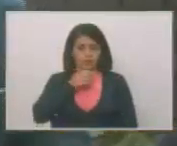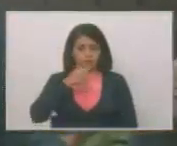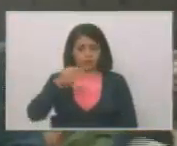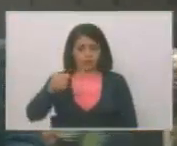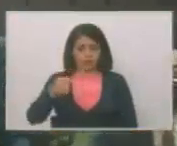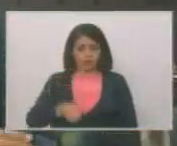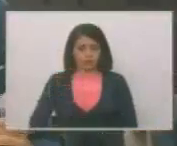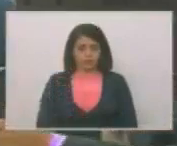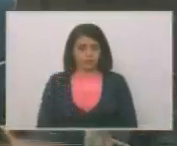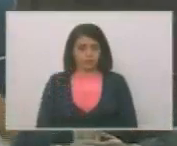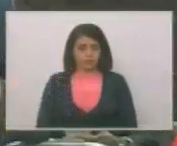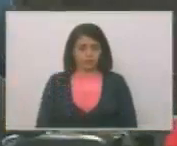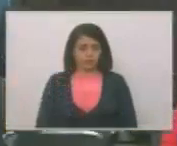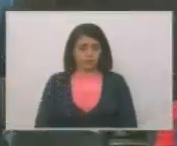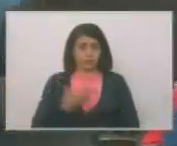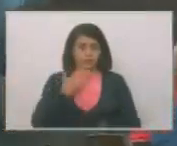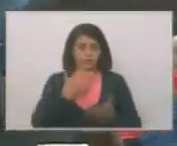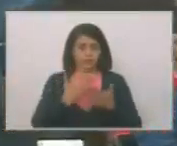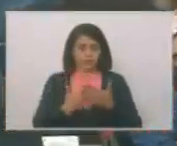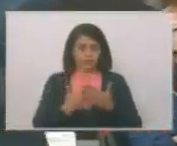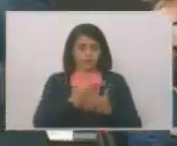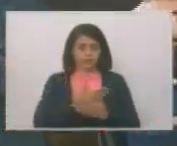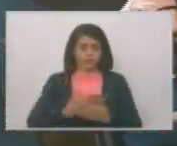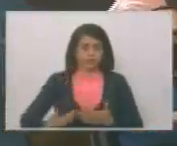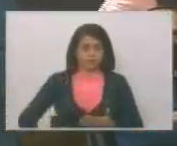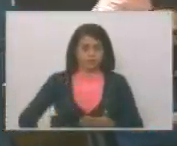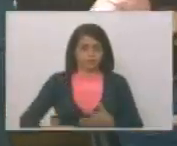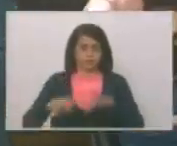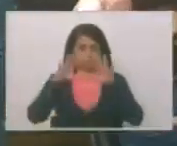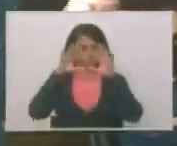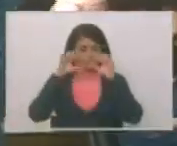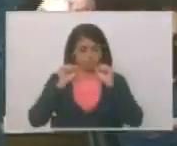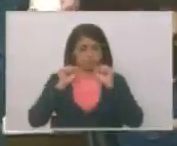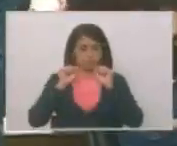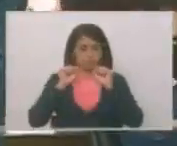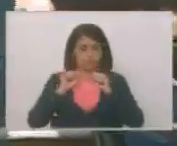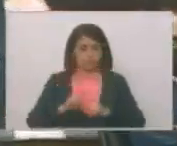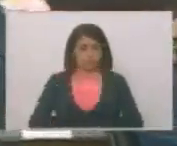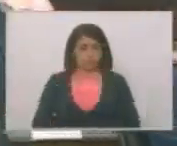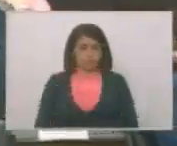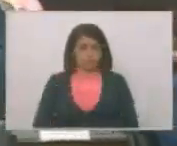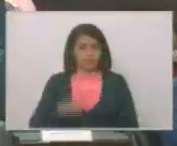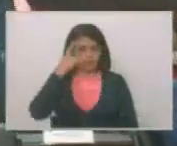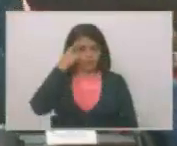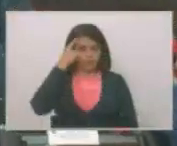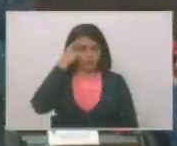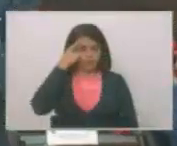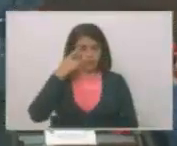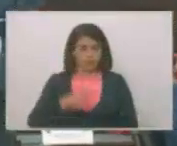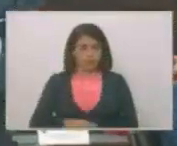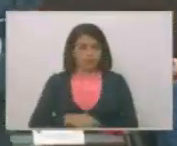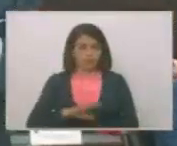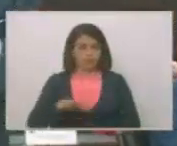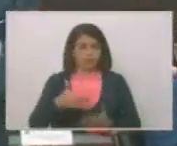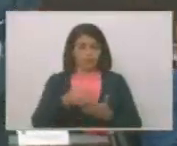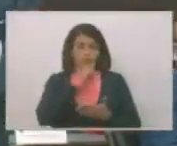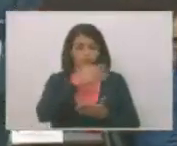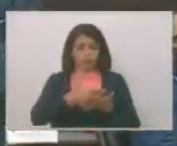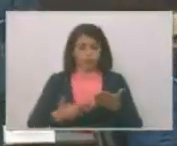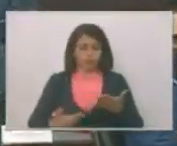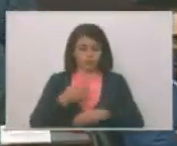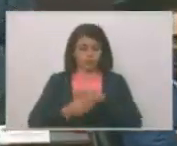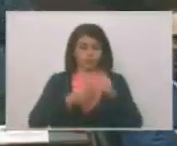favor. Gracias, presidente. Entiendo y reconozco que las mociones de información no